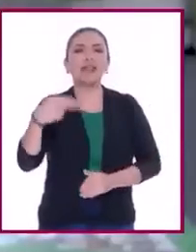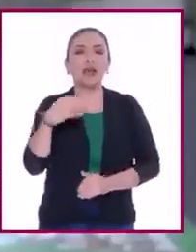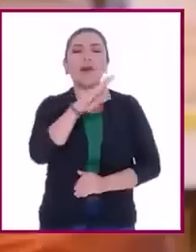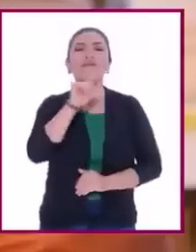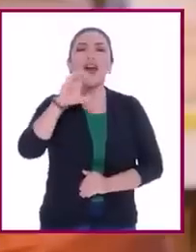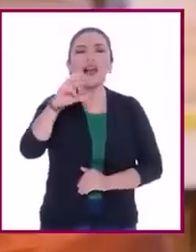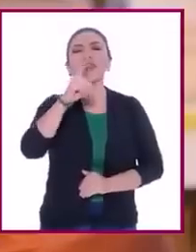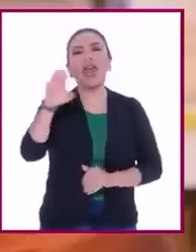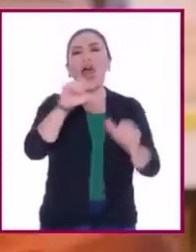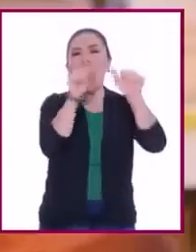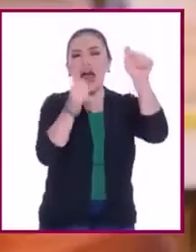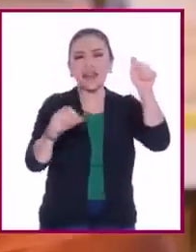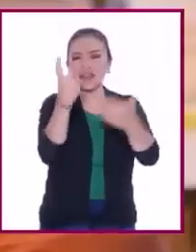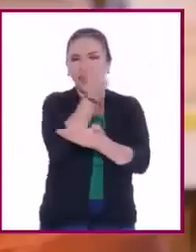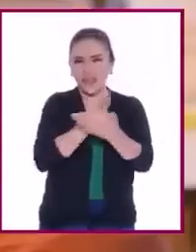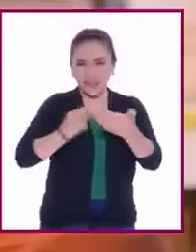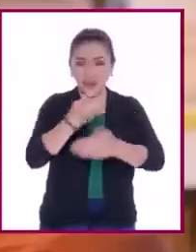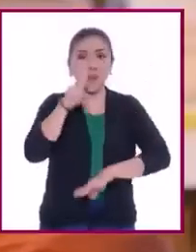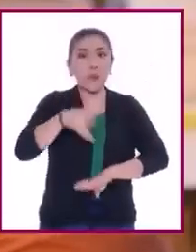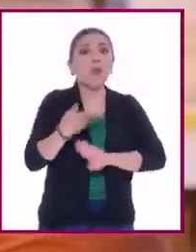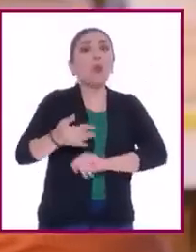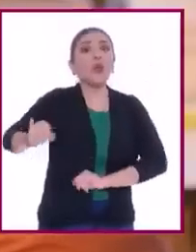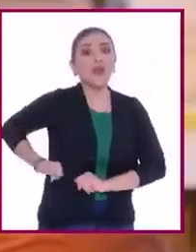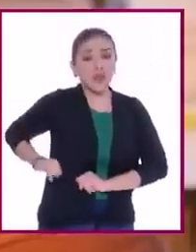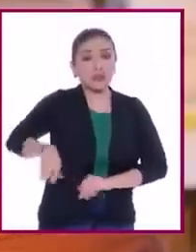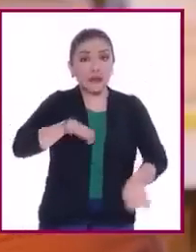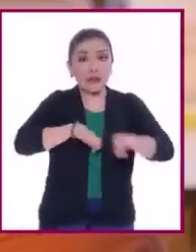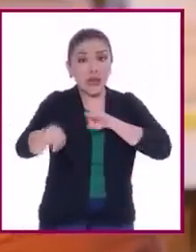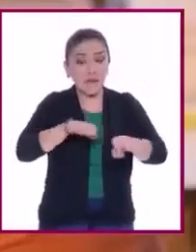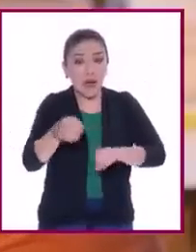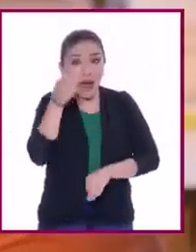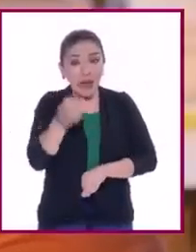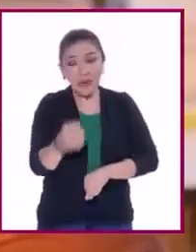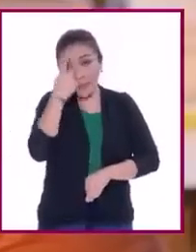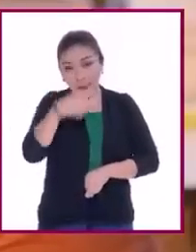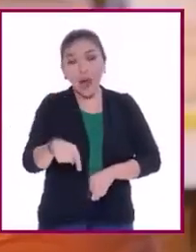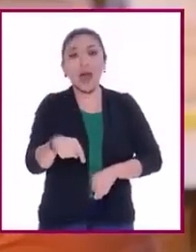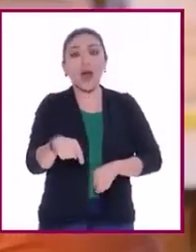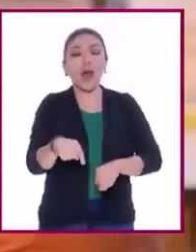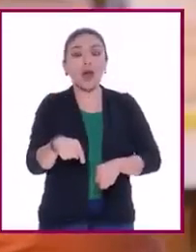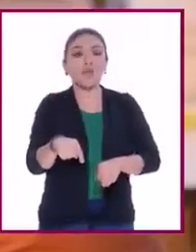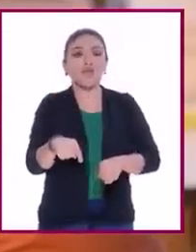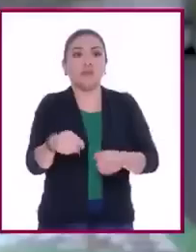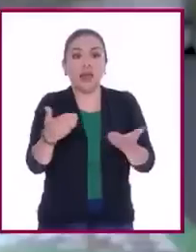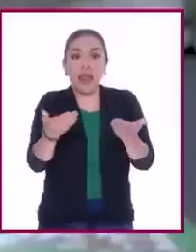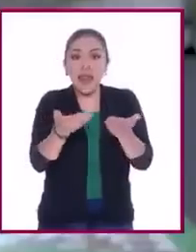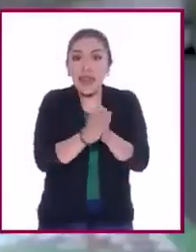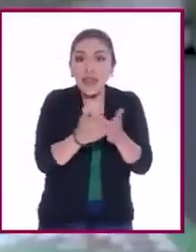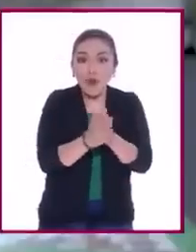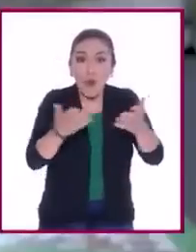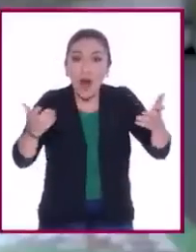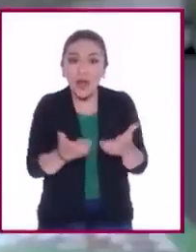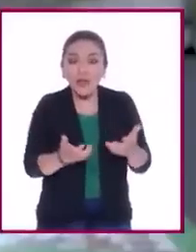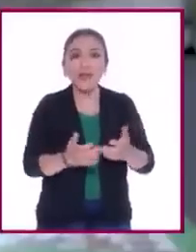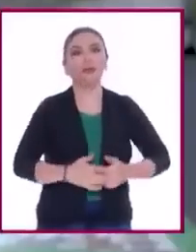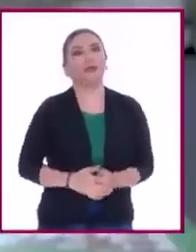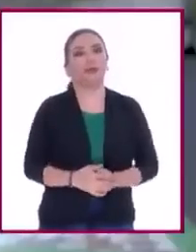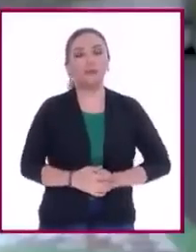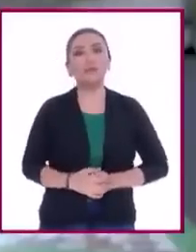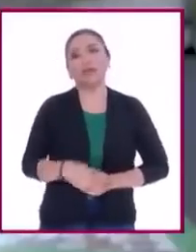artes y diseño es muy interesante estar trabajando para la parte pública de los libros que creo